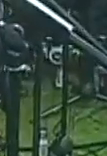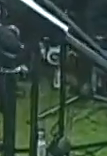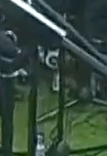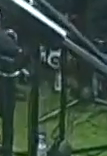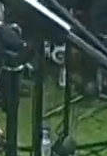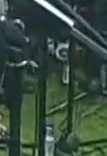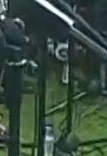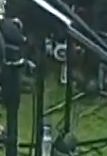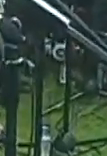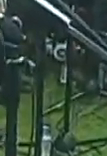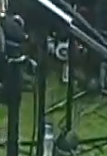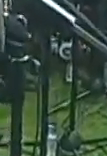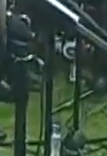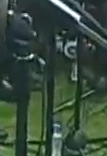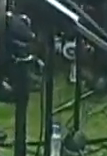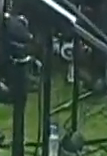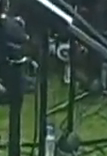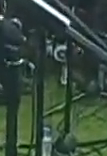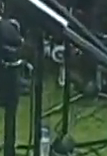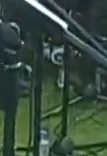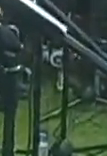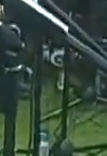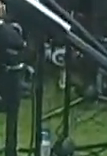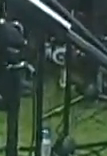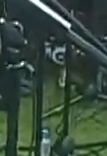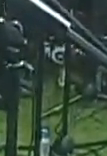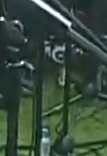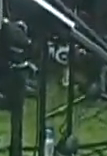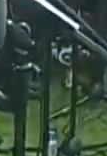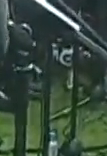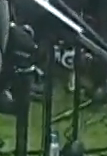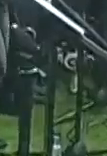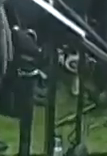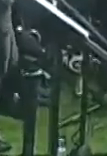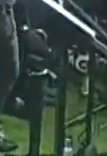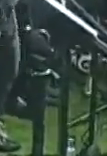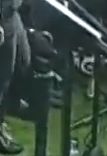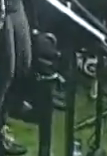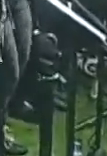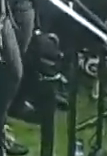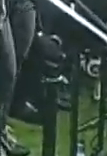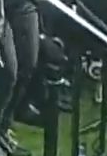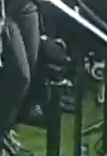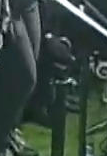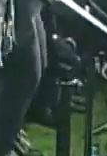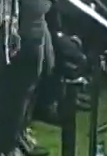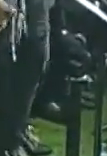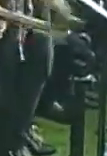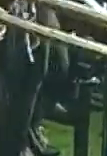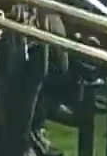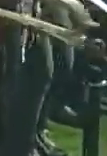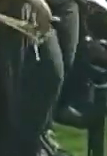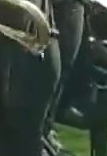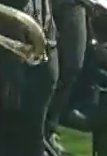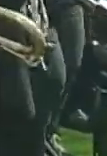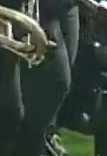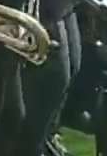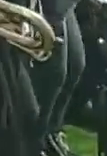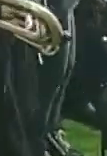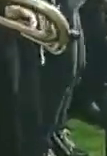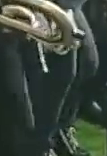Venezuela. Brillan las estrellas, brillan los luceros y brillan los niños de mi pueblo